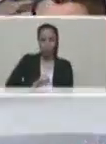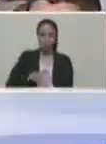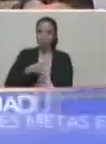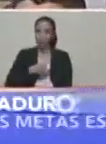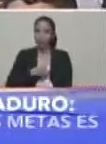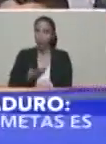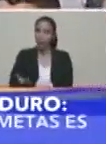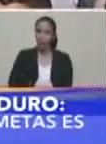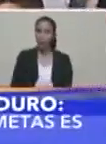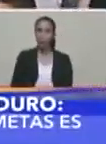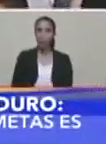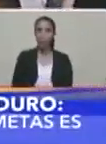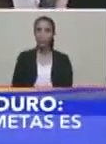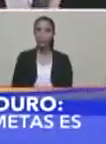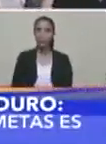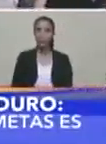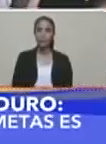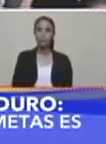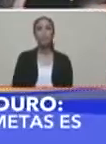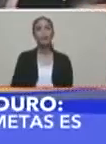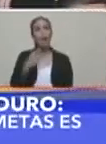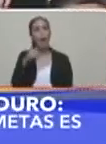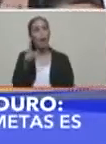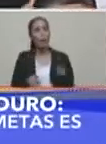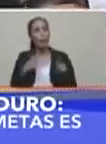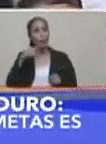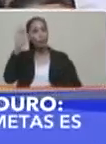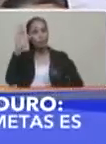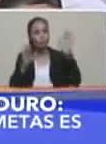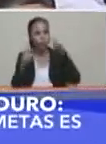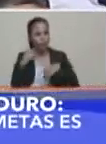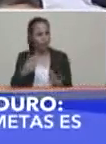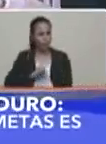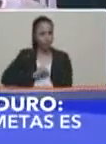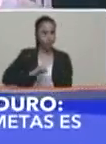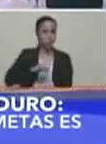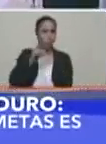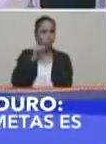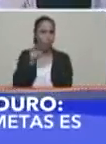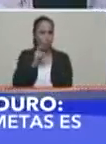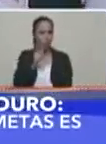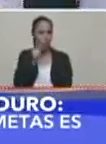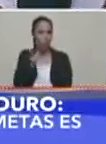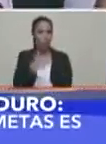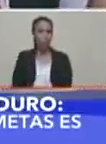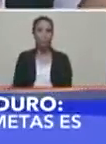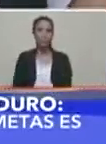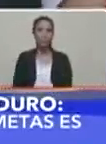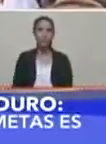un muchacho. Levanten la mano si ustedes conocen a alguno.